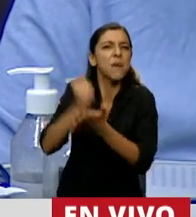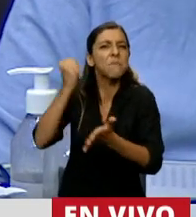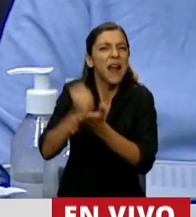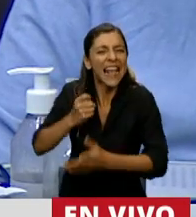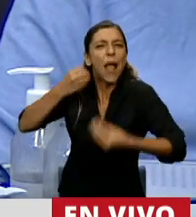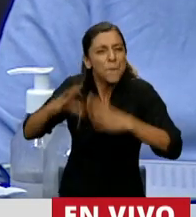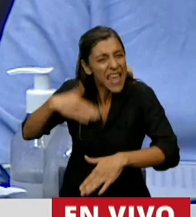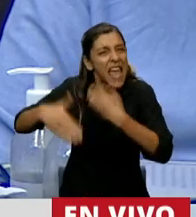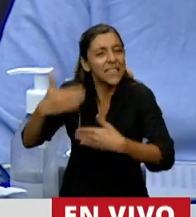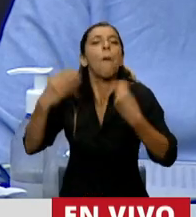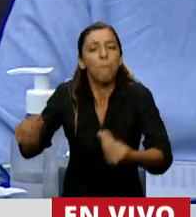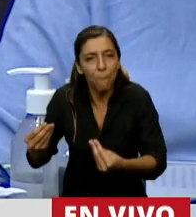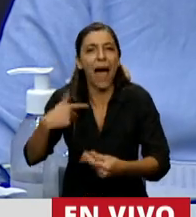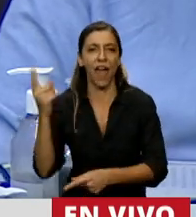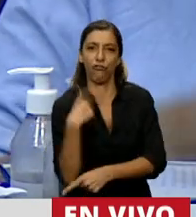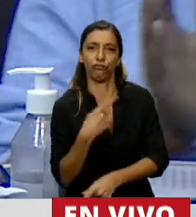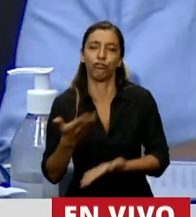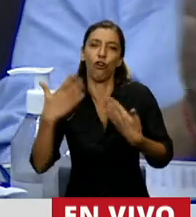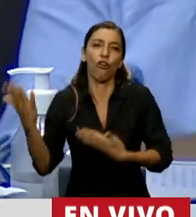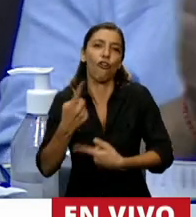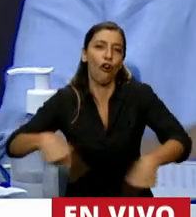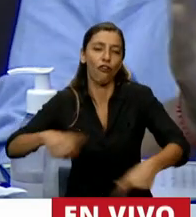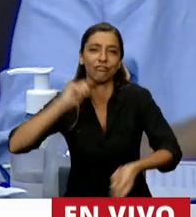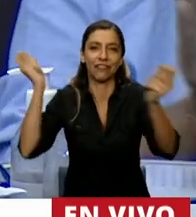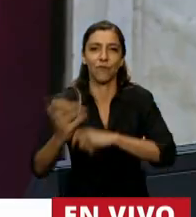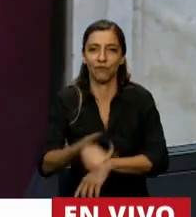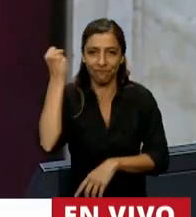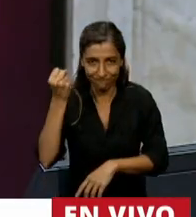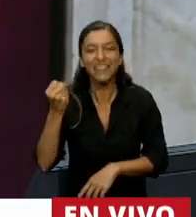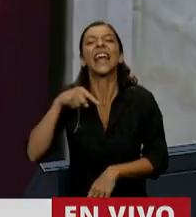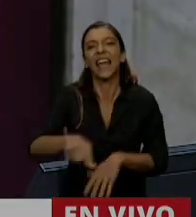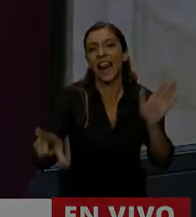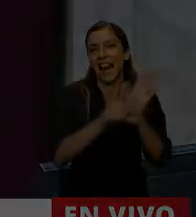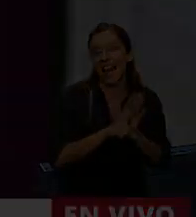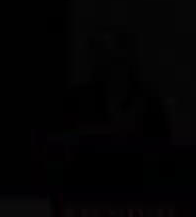a caminar. Que sea ley, presidente. Muchas gracias. Gracias, diputada Siley.